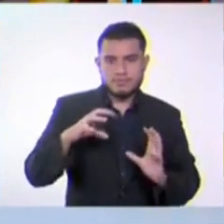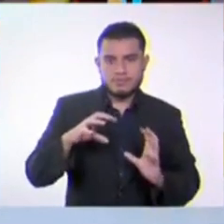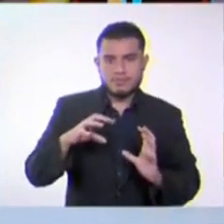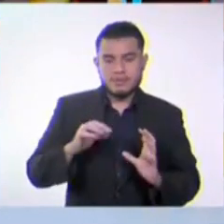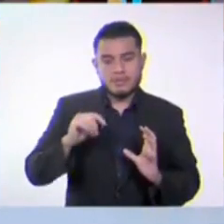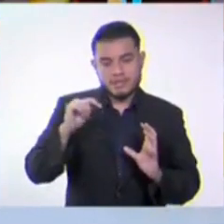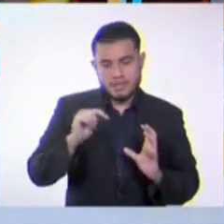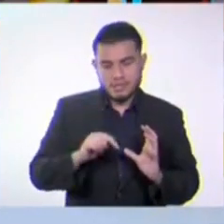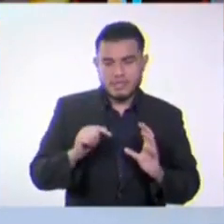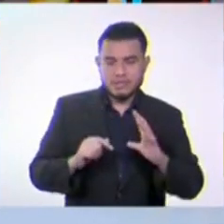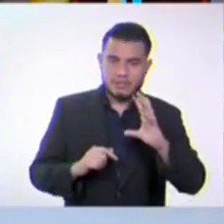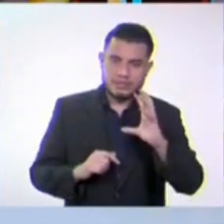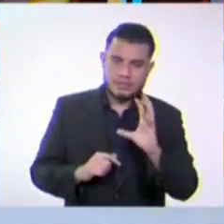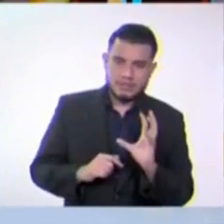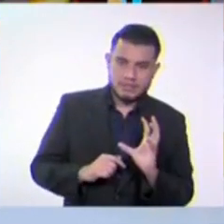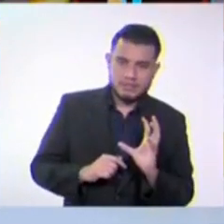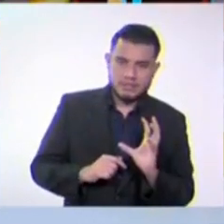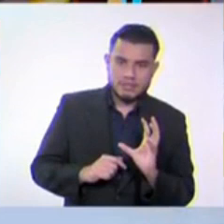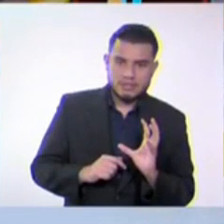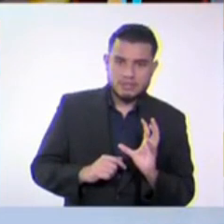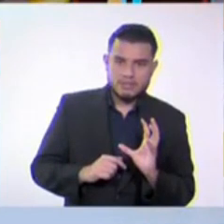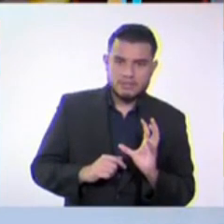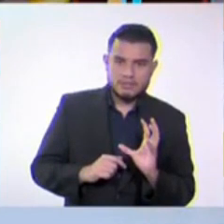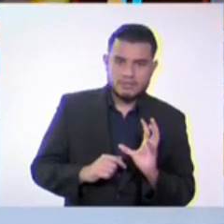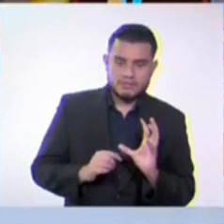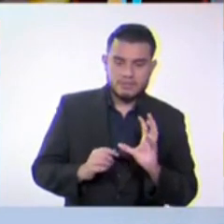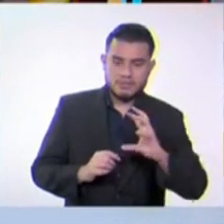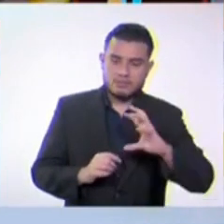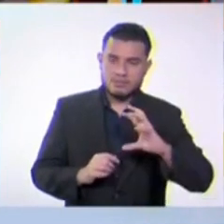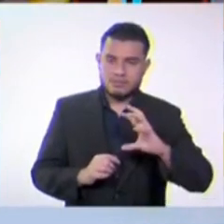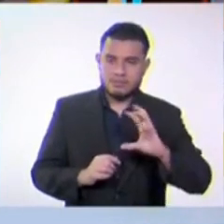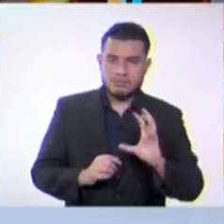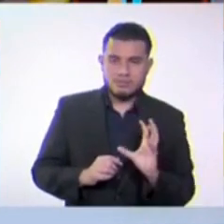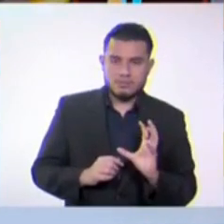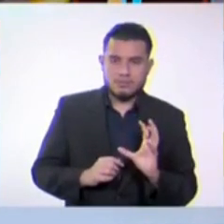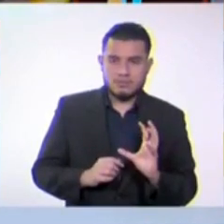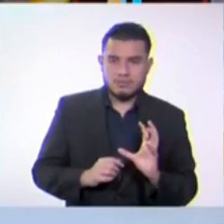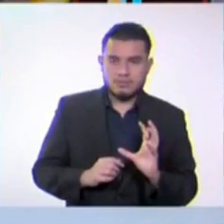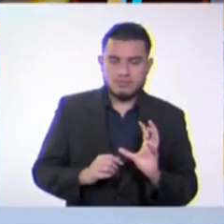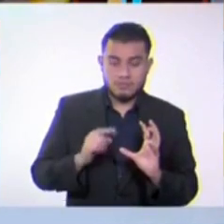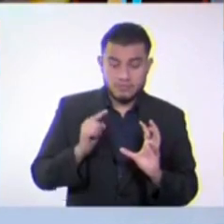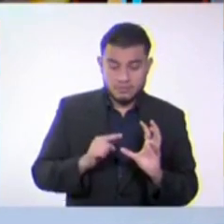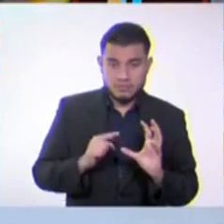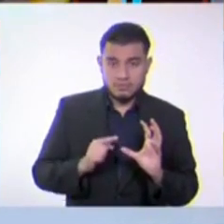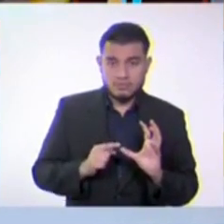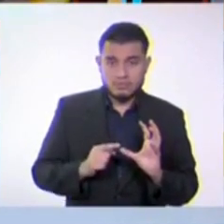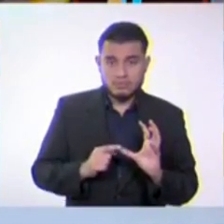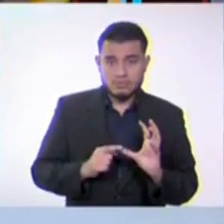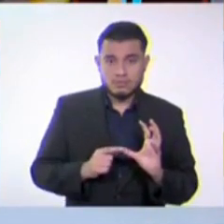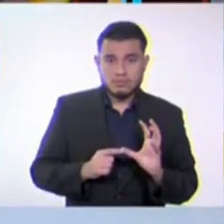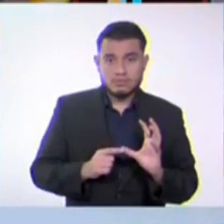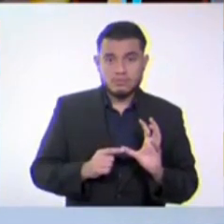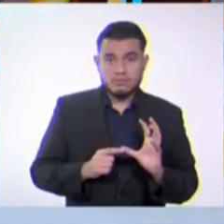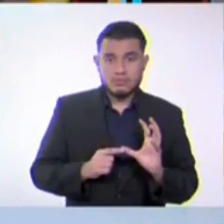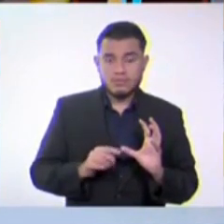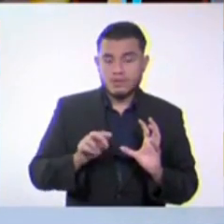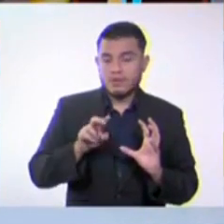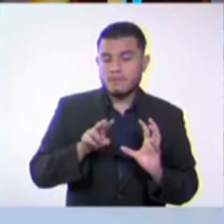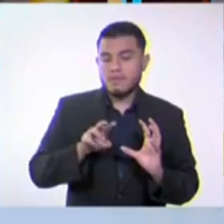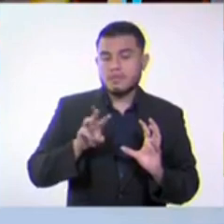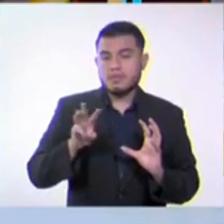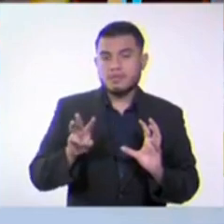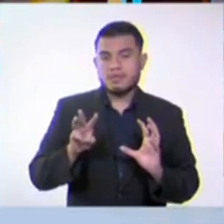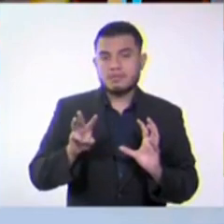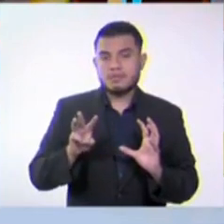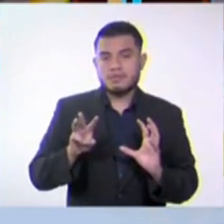Esta inclinación que tiene la Tierra generalmente se encuentra a 23